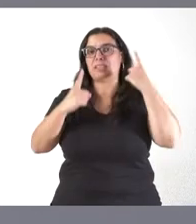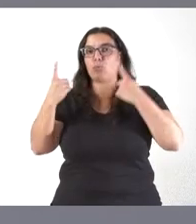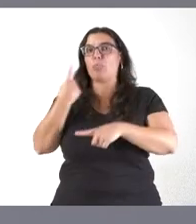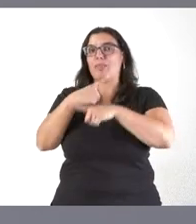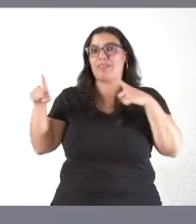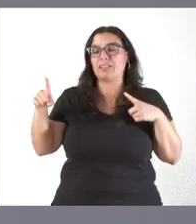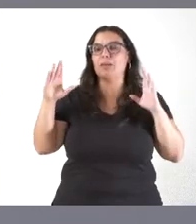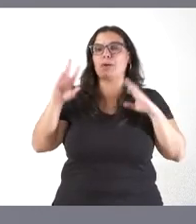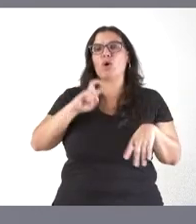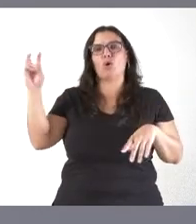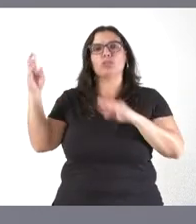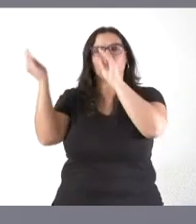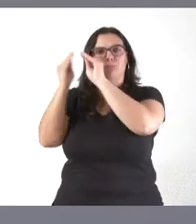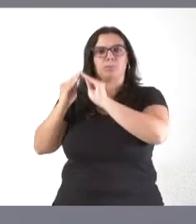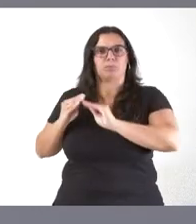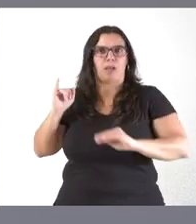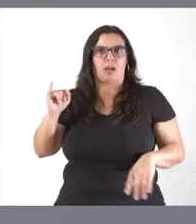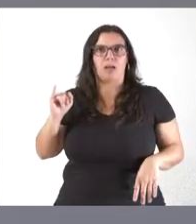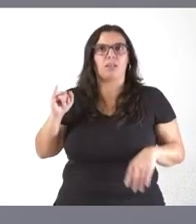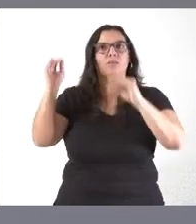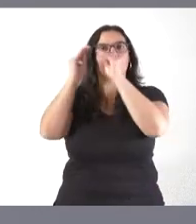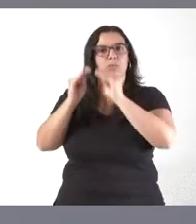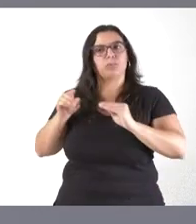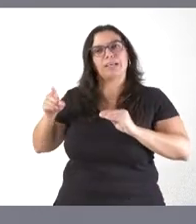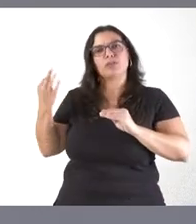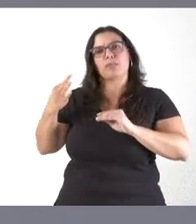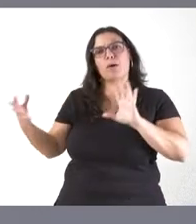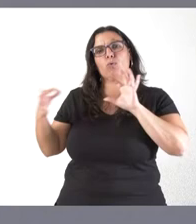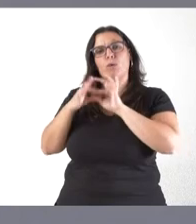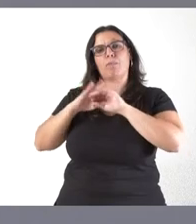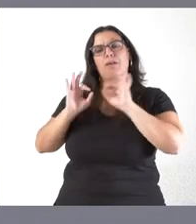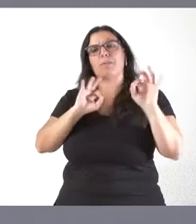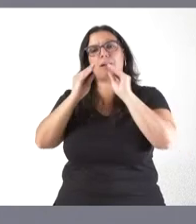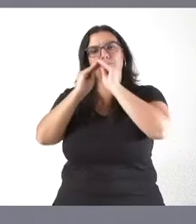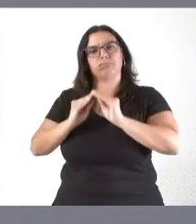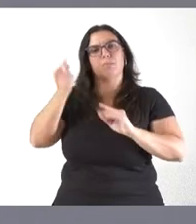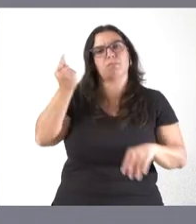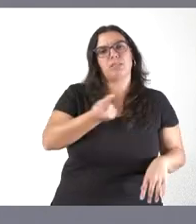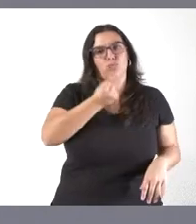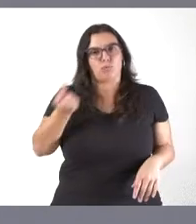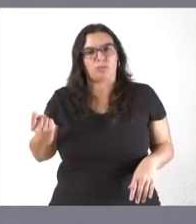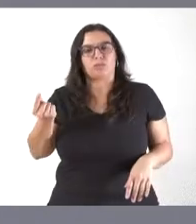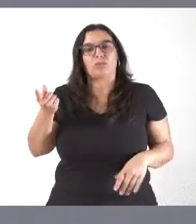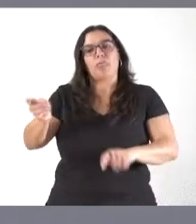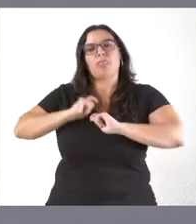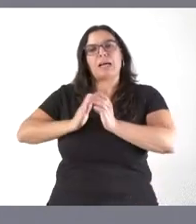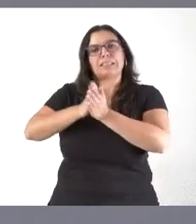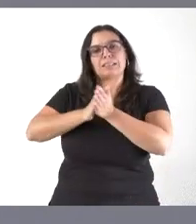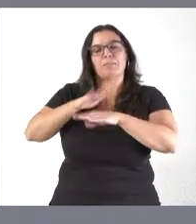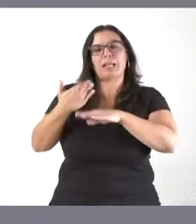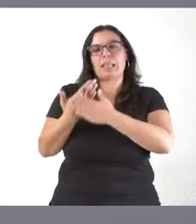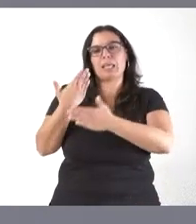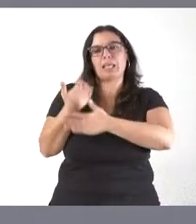que coincidimos en otras muchas y esas muchas son las que nos tienen que unir en torno a la elaboración de este proyecto de presupuestos y es las que nos estimulan todos los días para trabajar